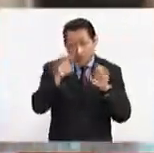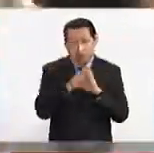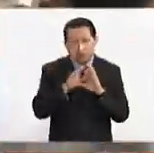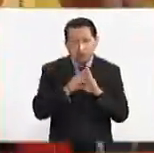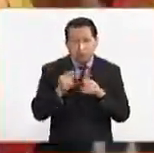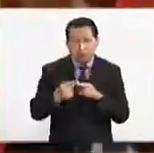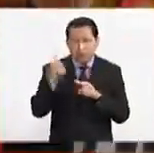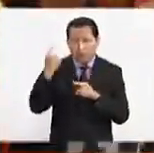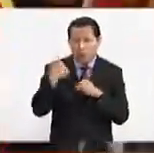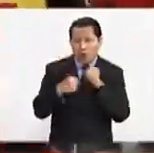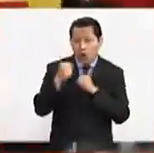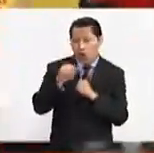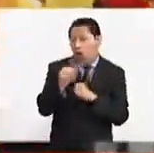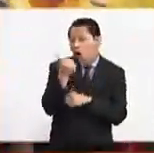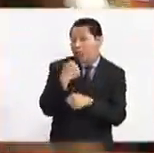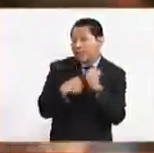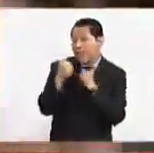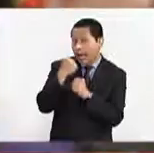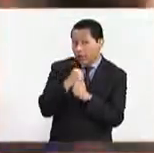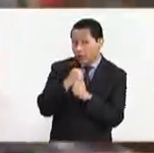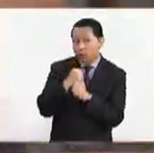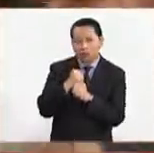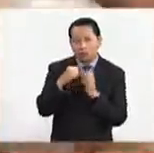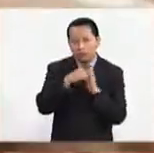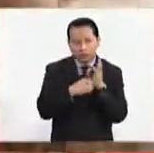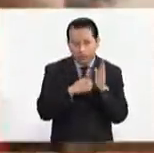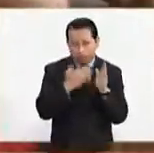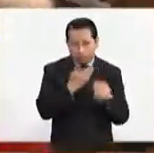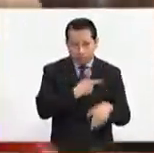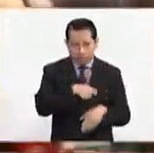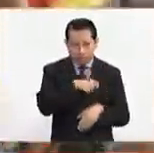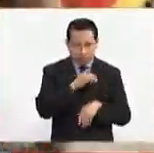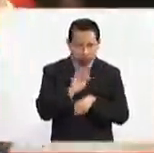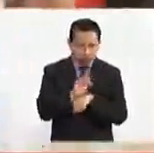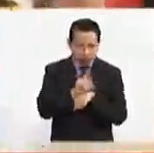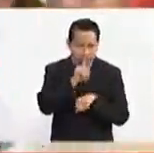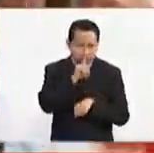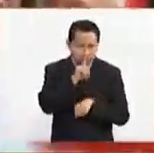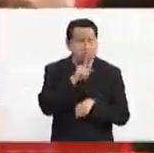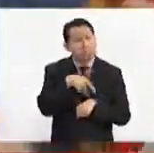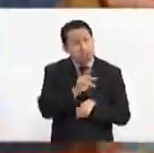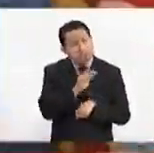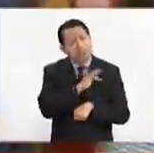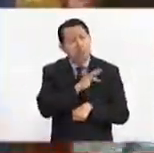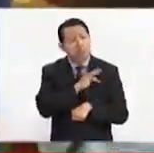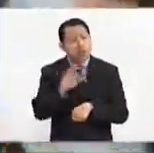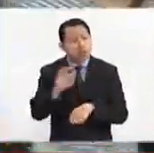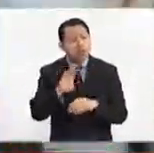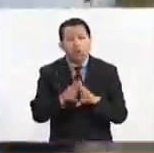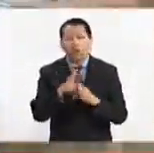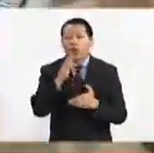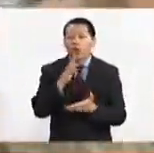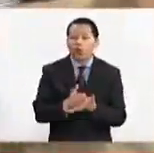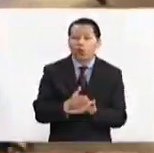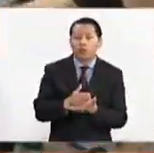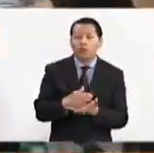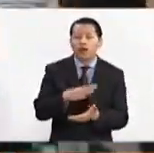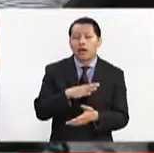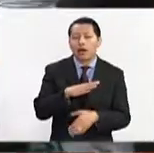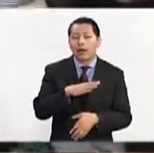hace 11 años, un estatuto que no era bueno para España, pero que al menos servía para detener esta